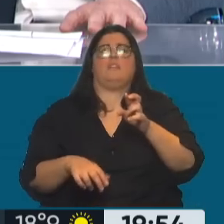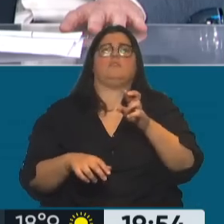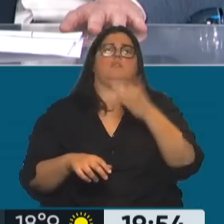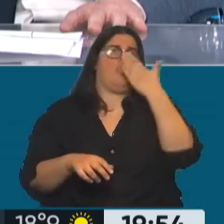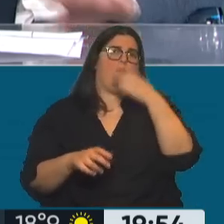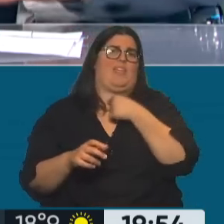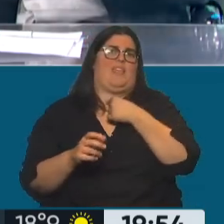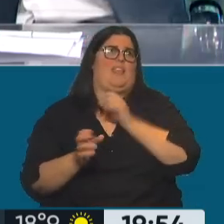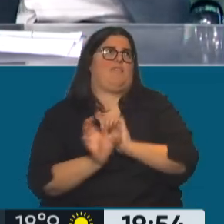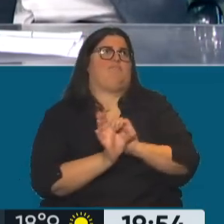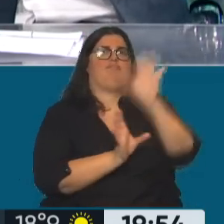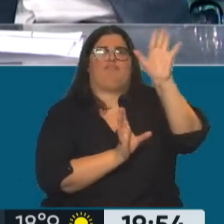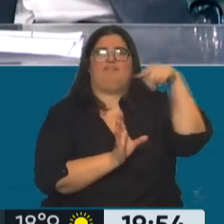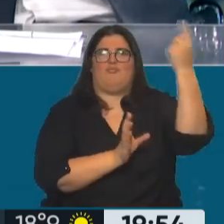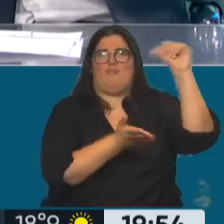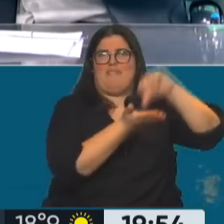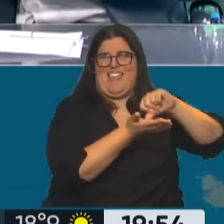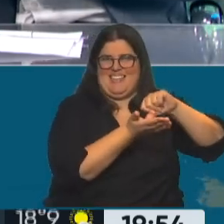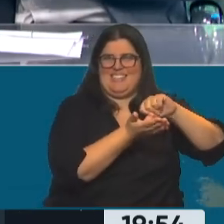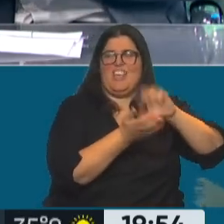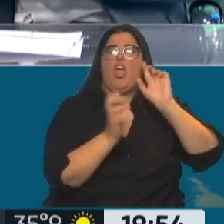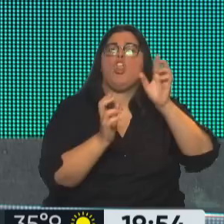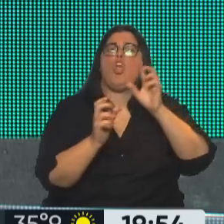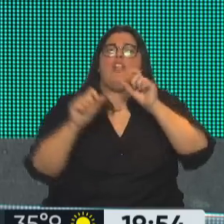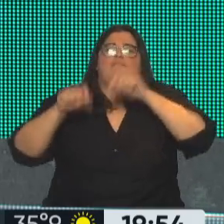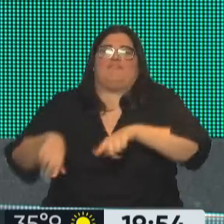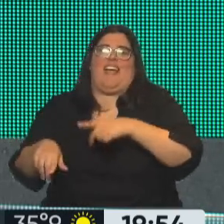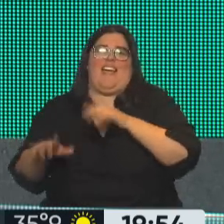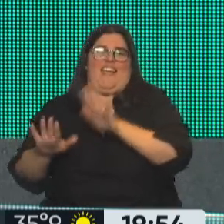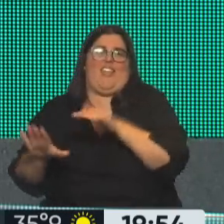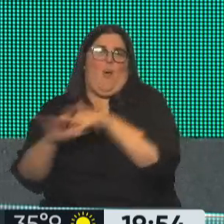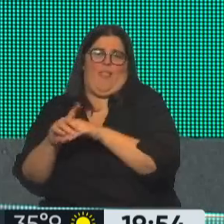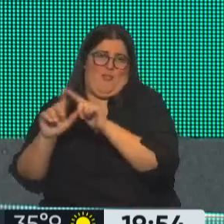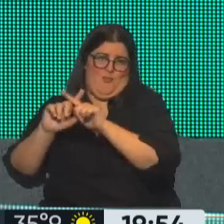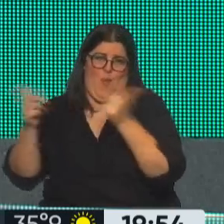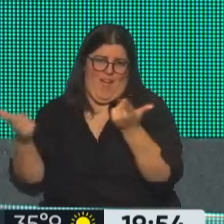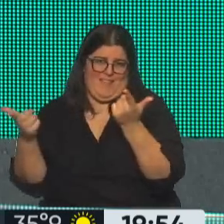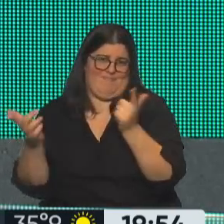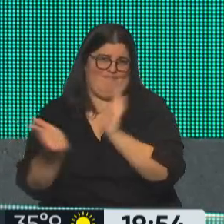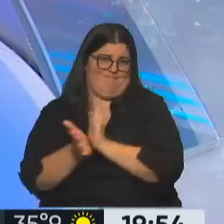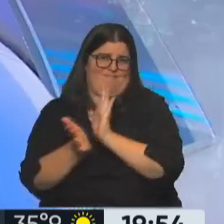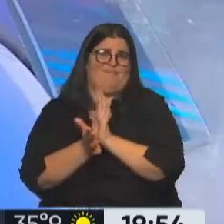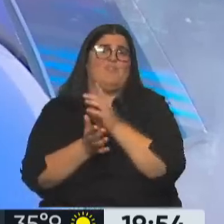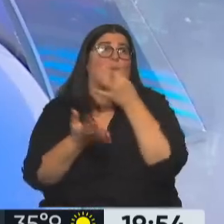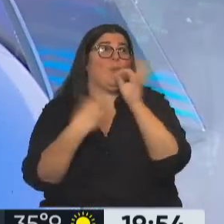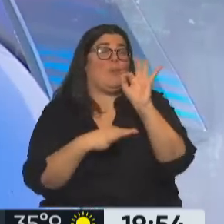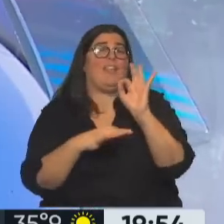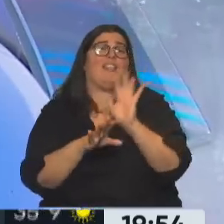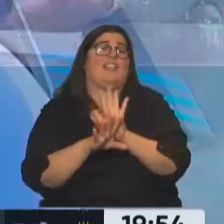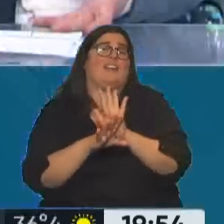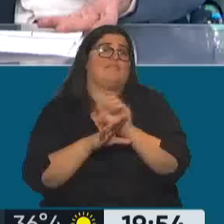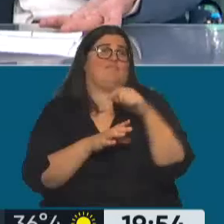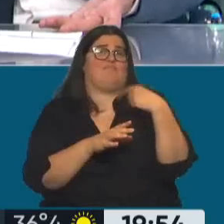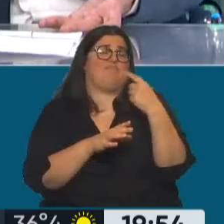a su casa matriz. Lo hizo Repsol. Los dólares no quedaron acá. Entonces, lo hizo Repsol, lo hizo Iberia. Bueno, sí, claro. No te resolvería el problema de la restricción externa o